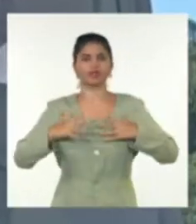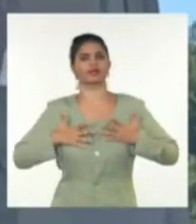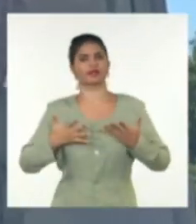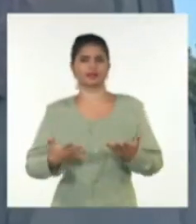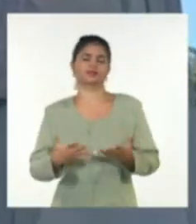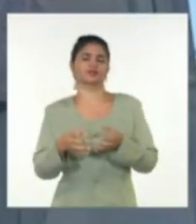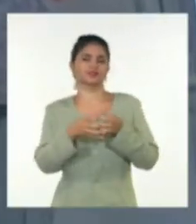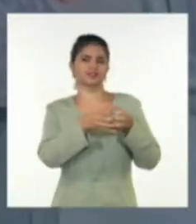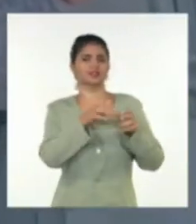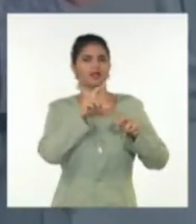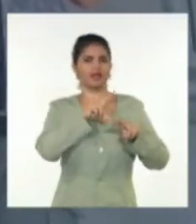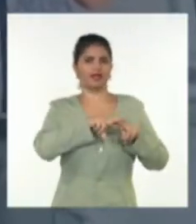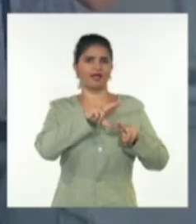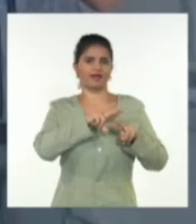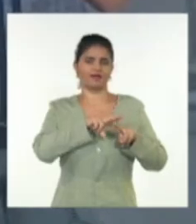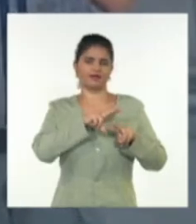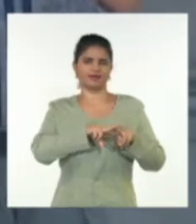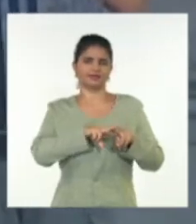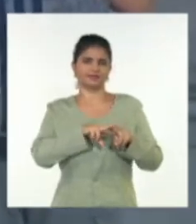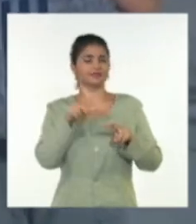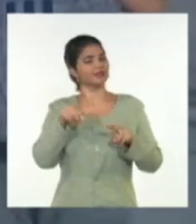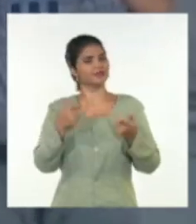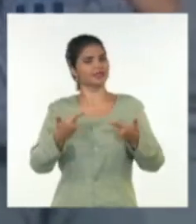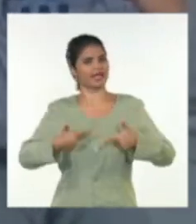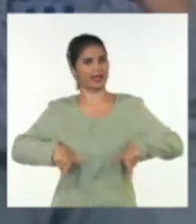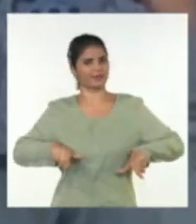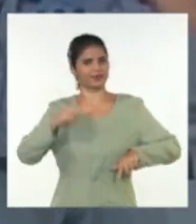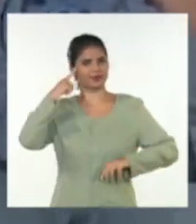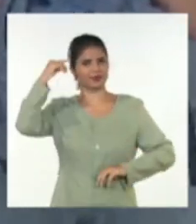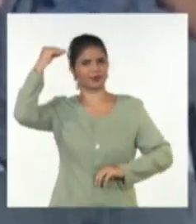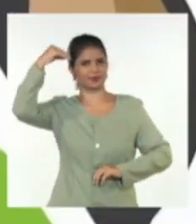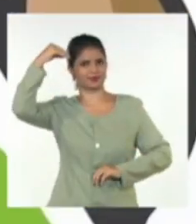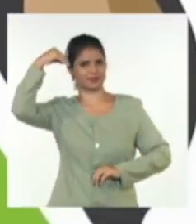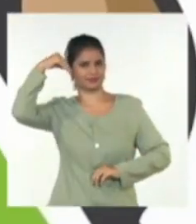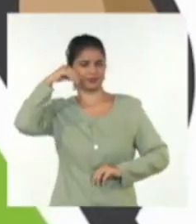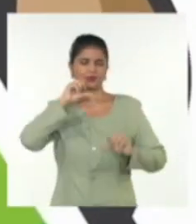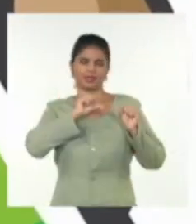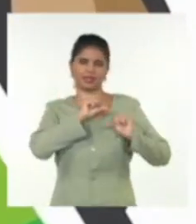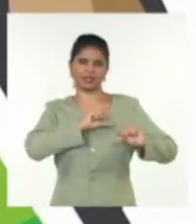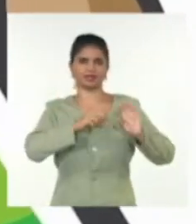aquí y los hace ya campeones del conocimiento y de la química. Yusilin Suárez.